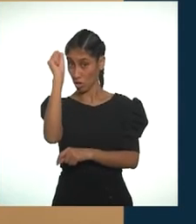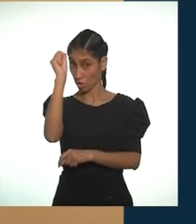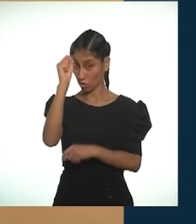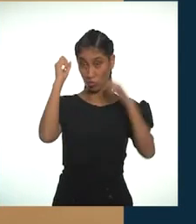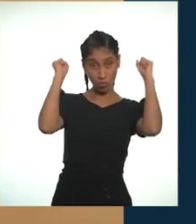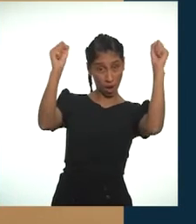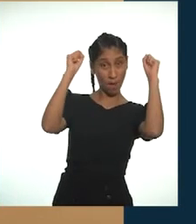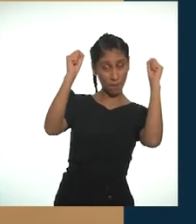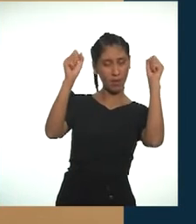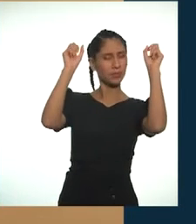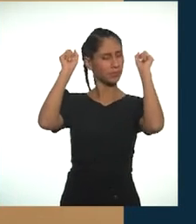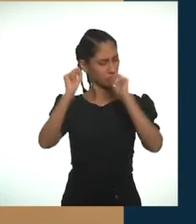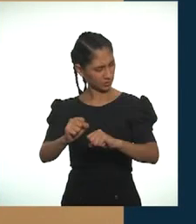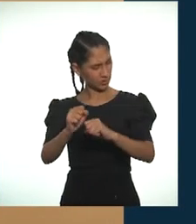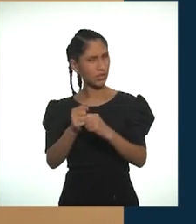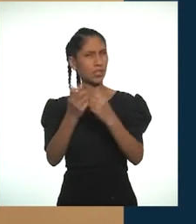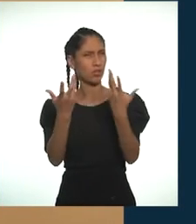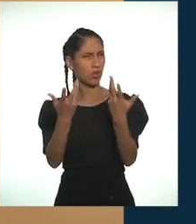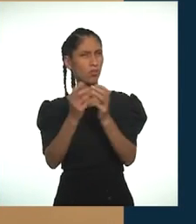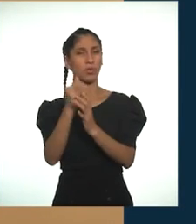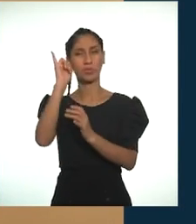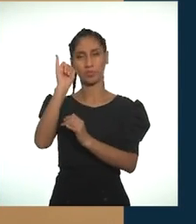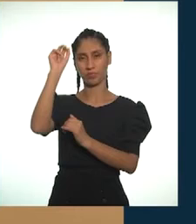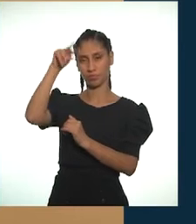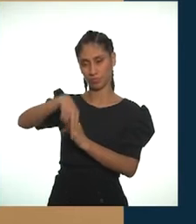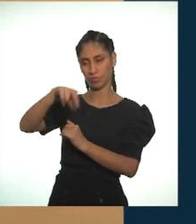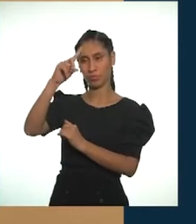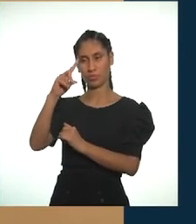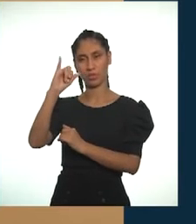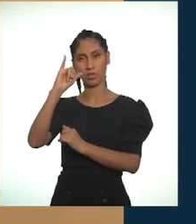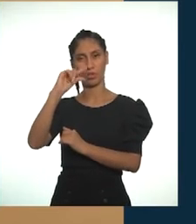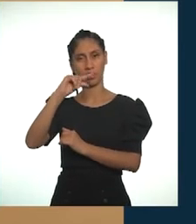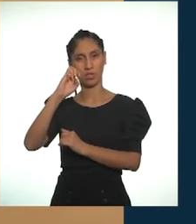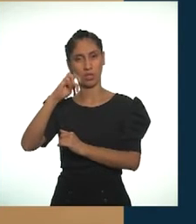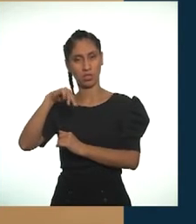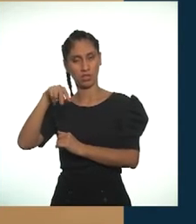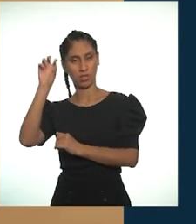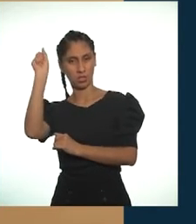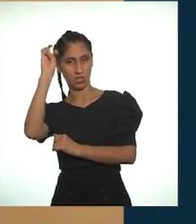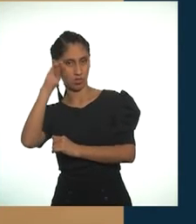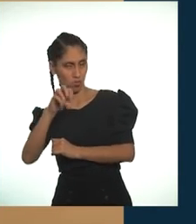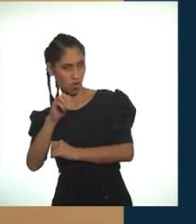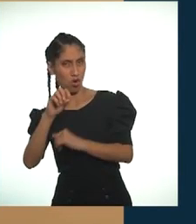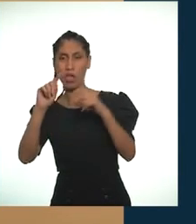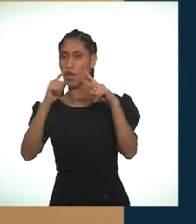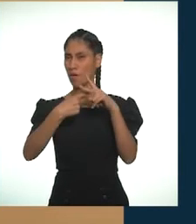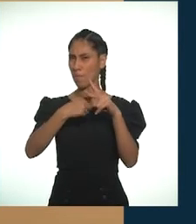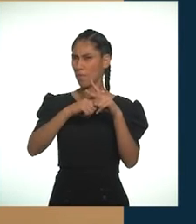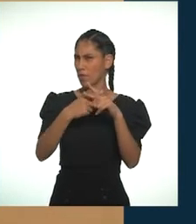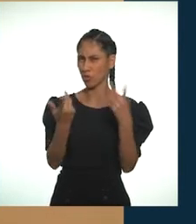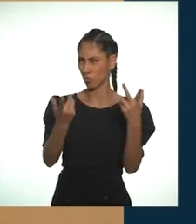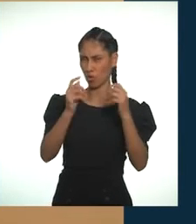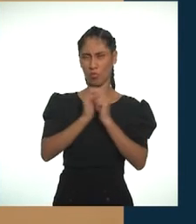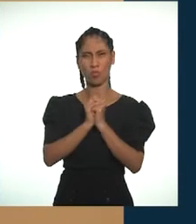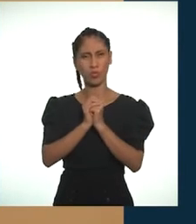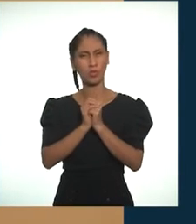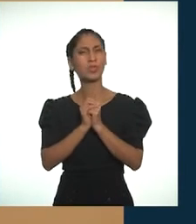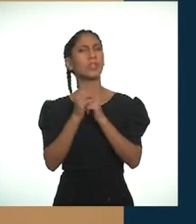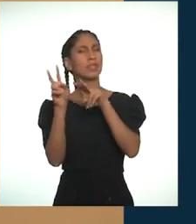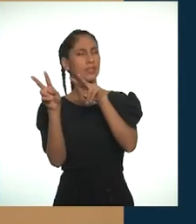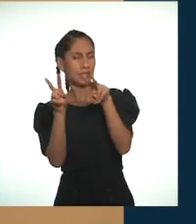En realidad, el indigenismo comenzó como un movimiento literario.